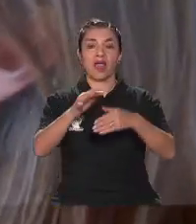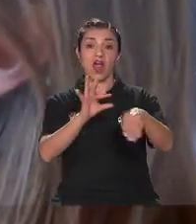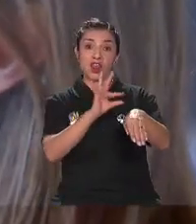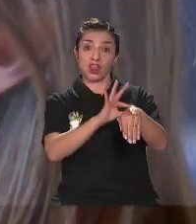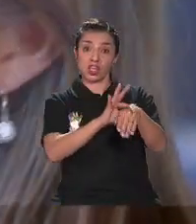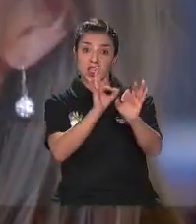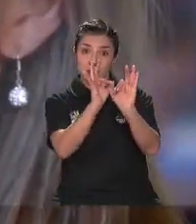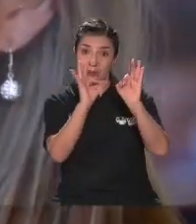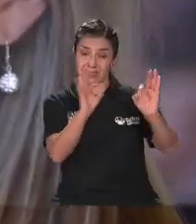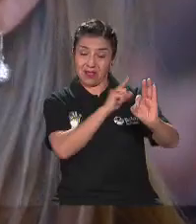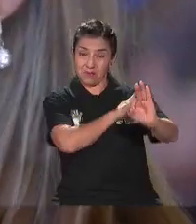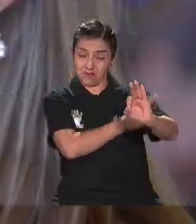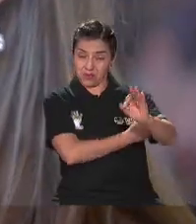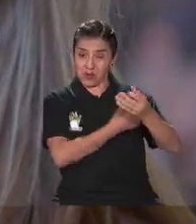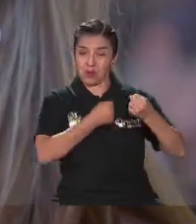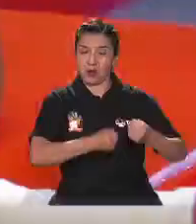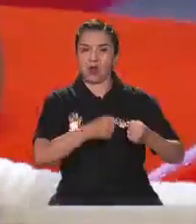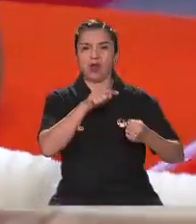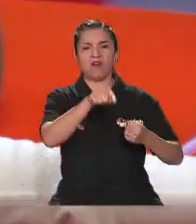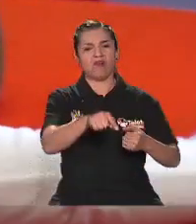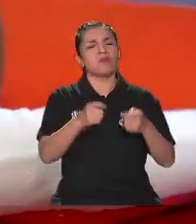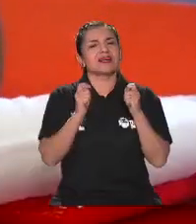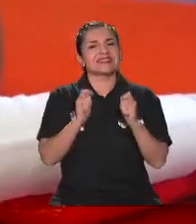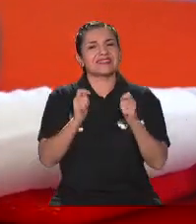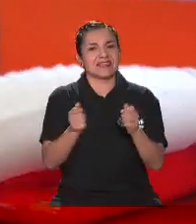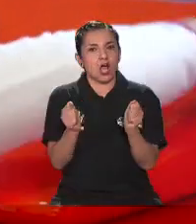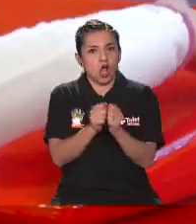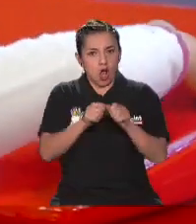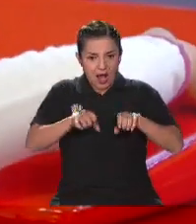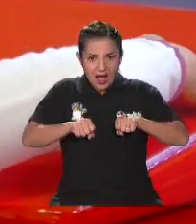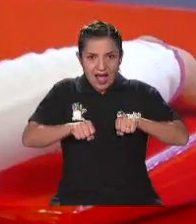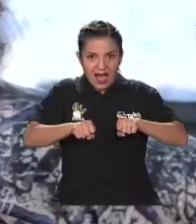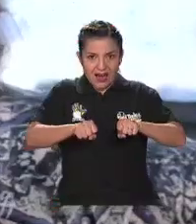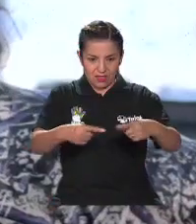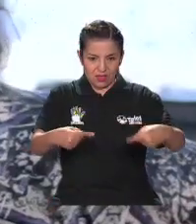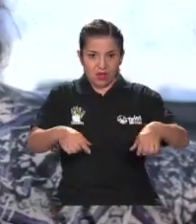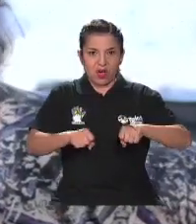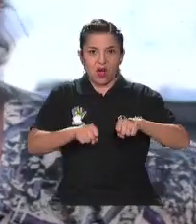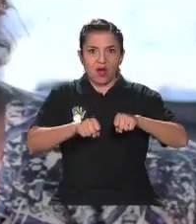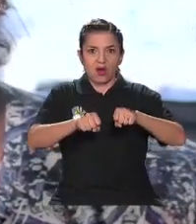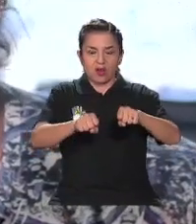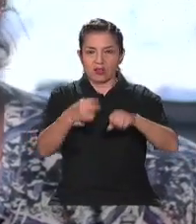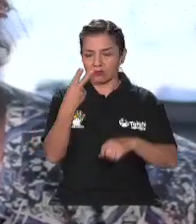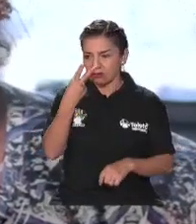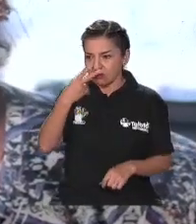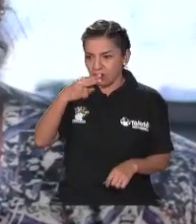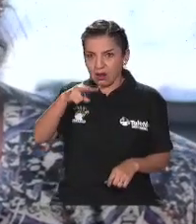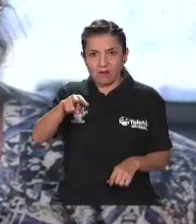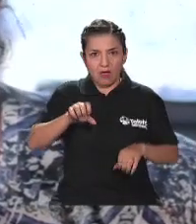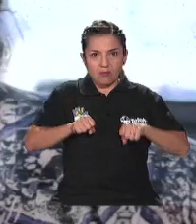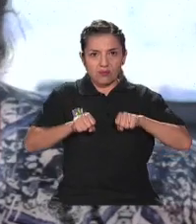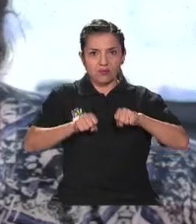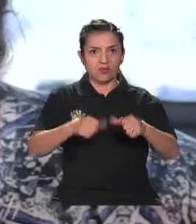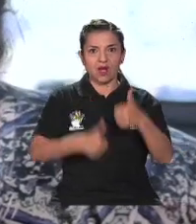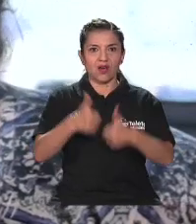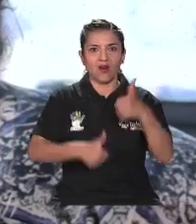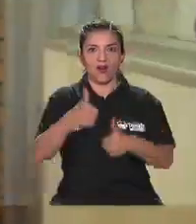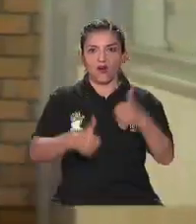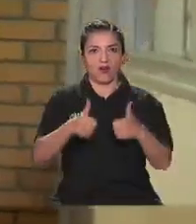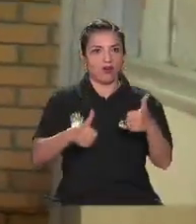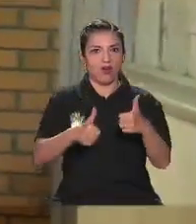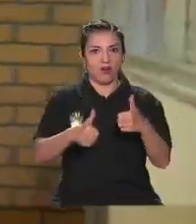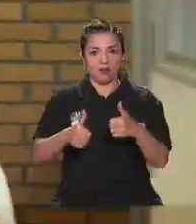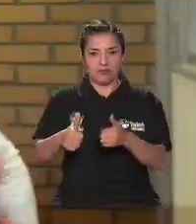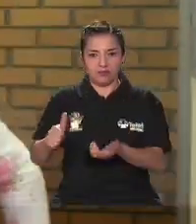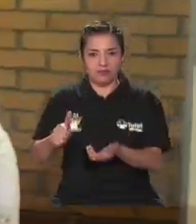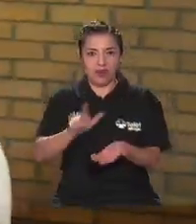carrito. Fue como que tomó ese carrito y empezó a correr. Me recuerdo que corrió toda la Teletón.